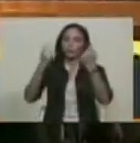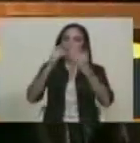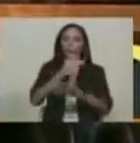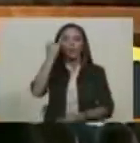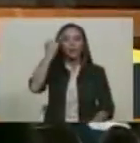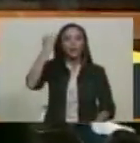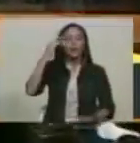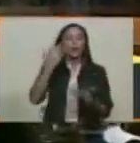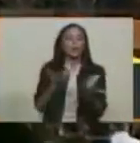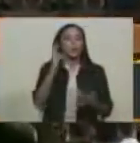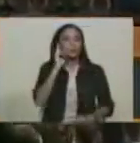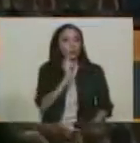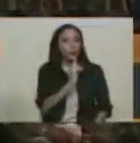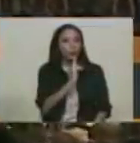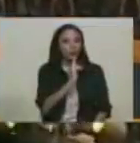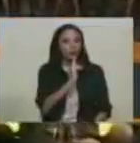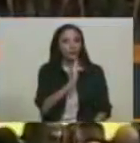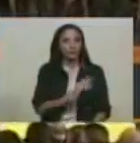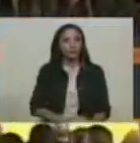del libertador Simón Bolívar.